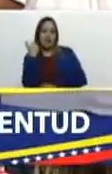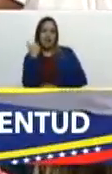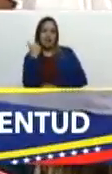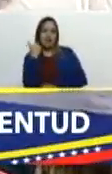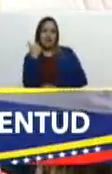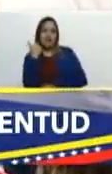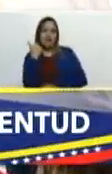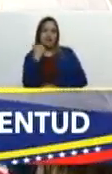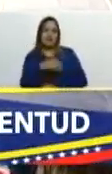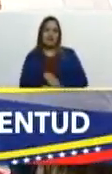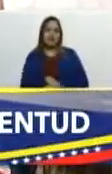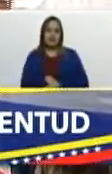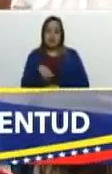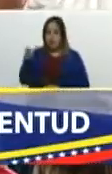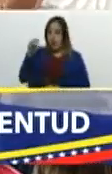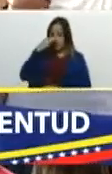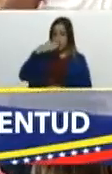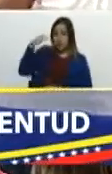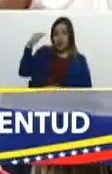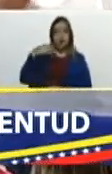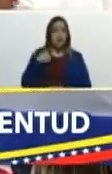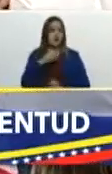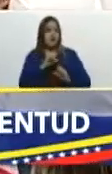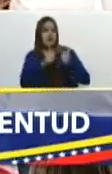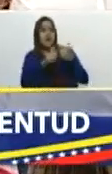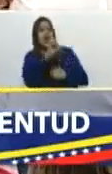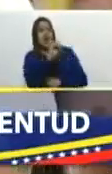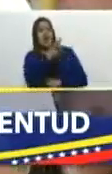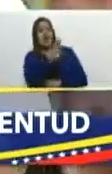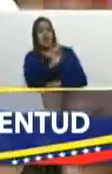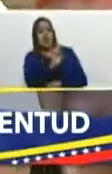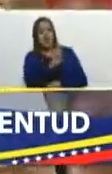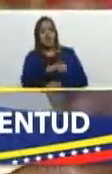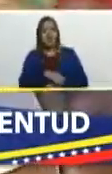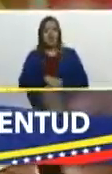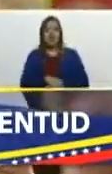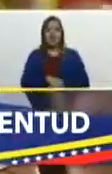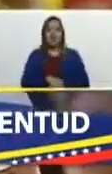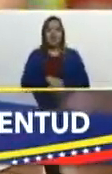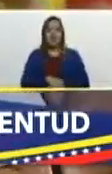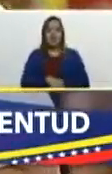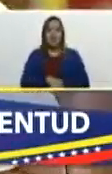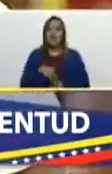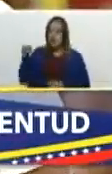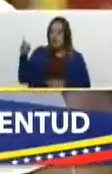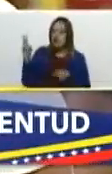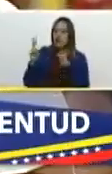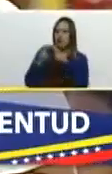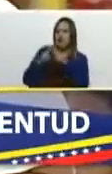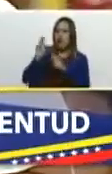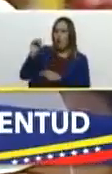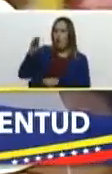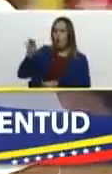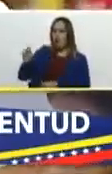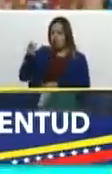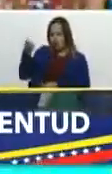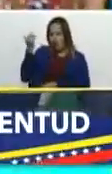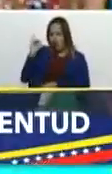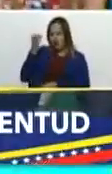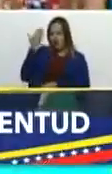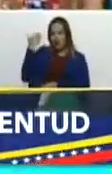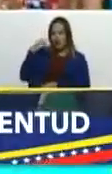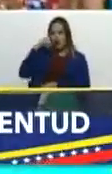seguro. Has crecido. Luego de la OVE también. Claro, de la OVE que te conozco yo. OVE, claro que cuando sí. Eras un chamito de la OVE, ¿vale? Pero